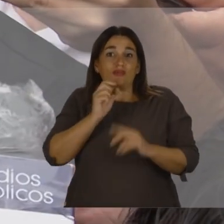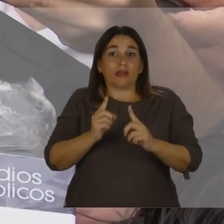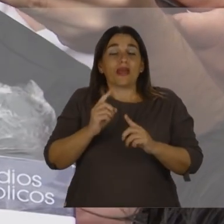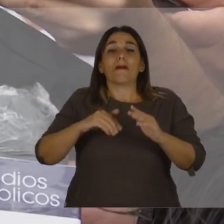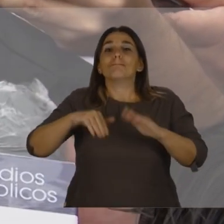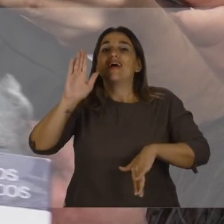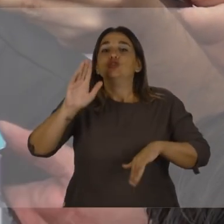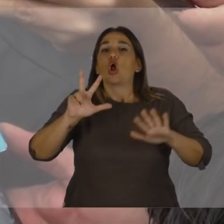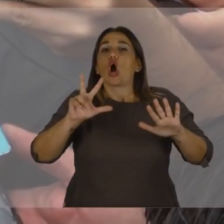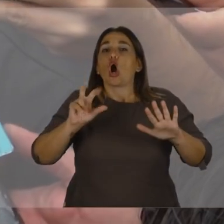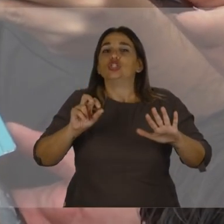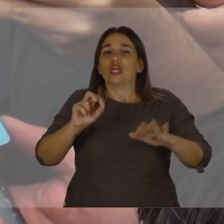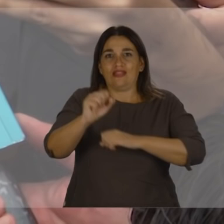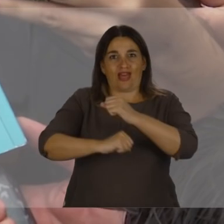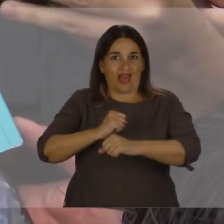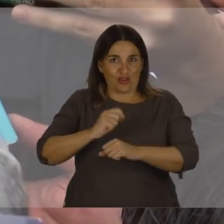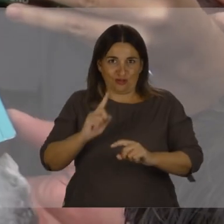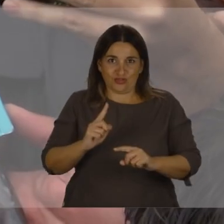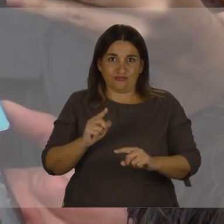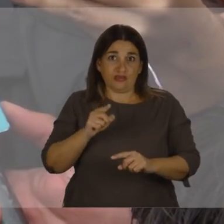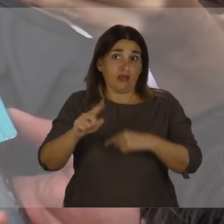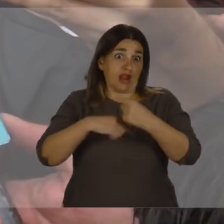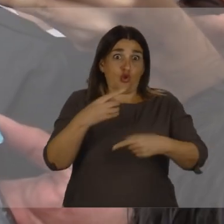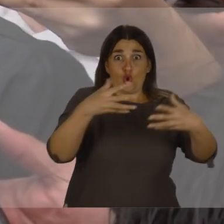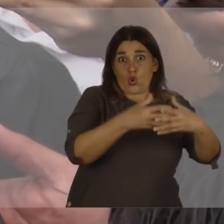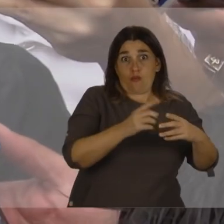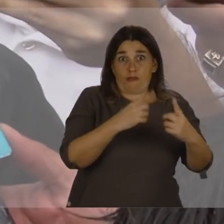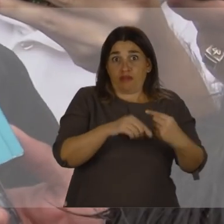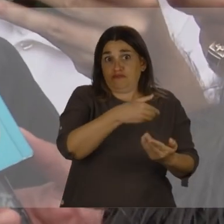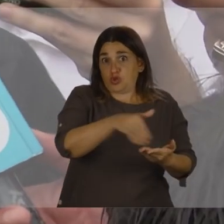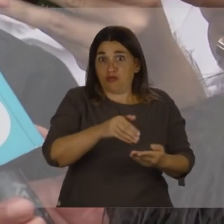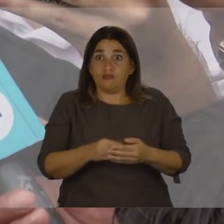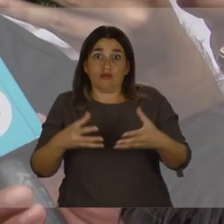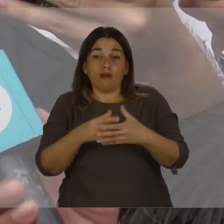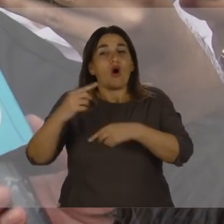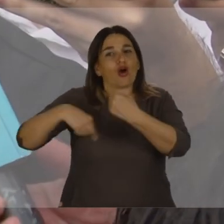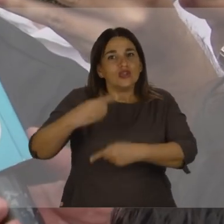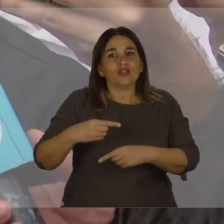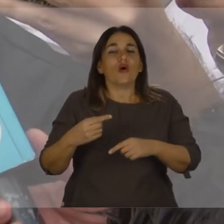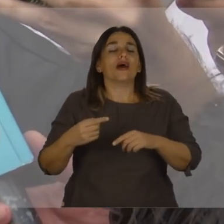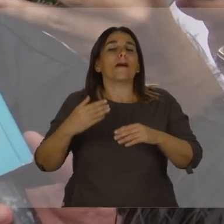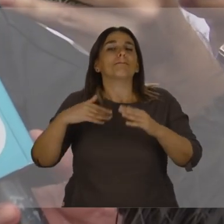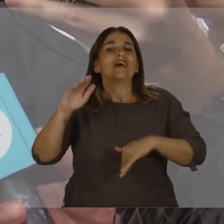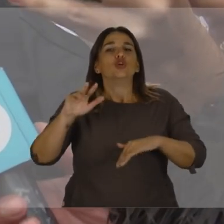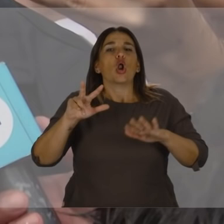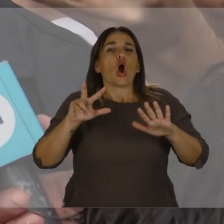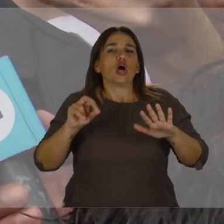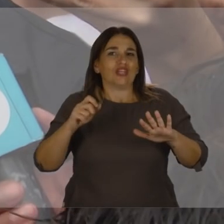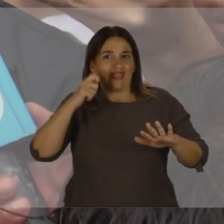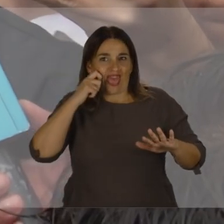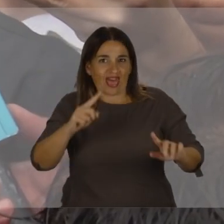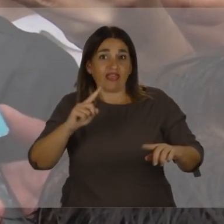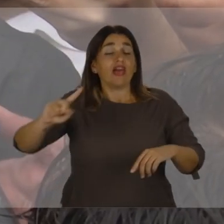a los mayores de 80, con esos cupos que teóricamente eran para otros sectores. Vamos a seguir con los mayores de 80